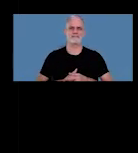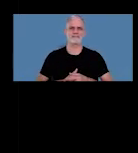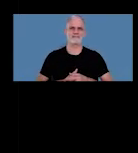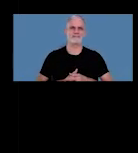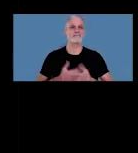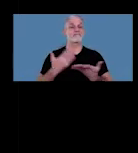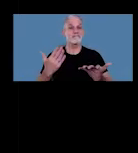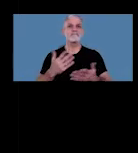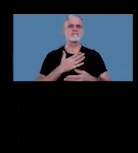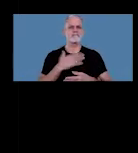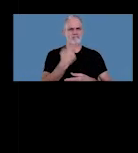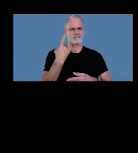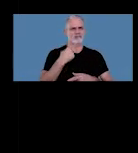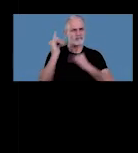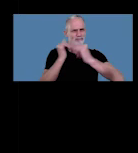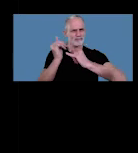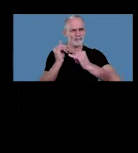Bueno, nosotros dijimos que esto